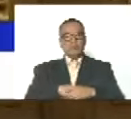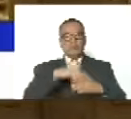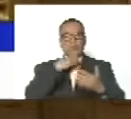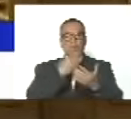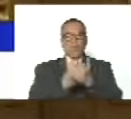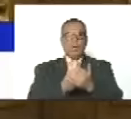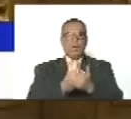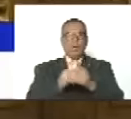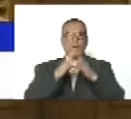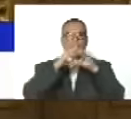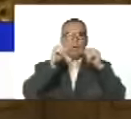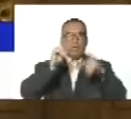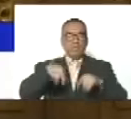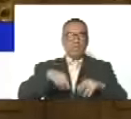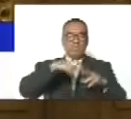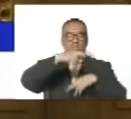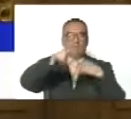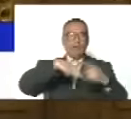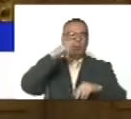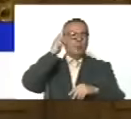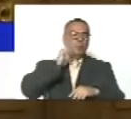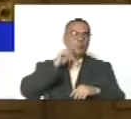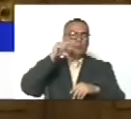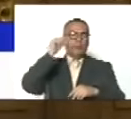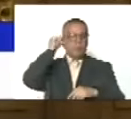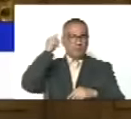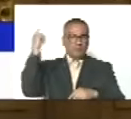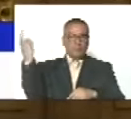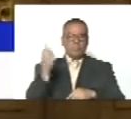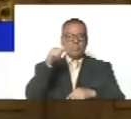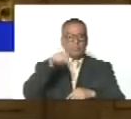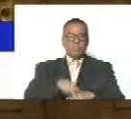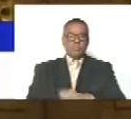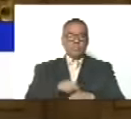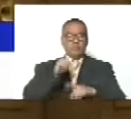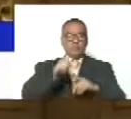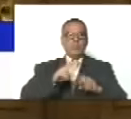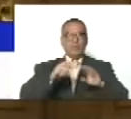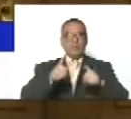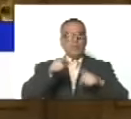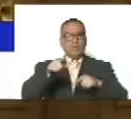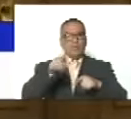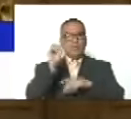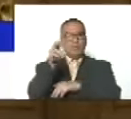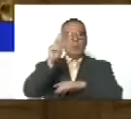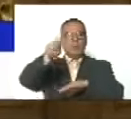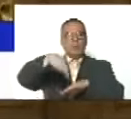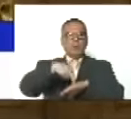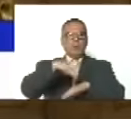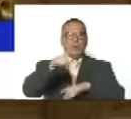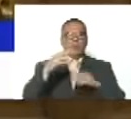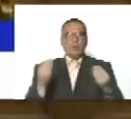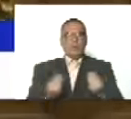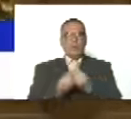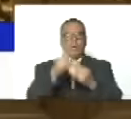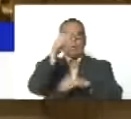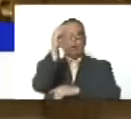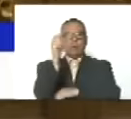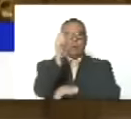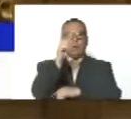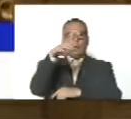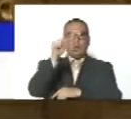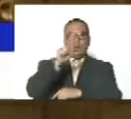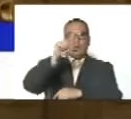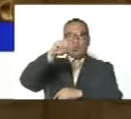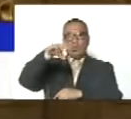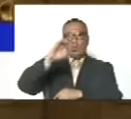agradecido también a la Revolución Bolivariana por estar hoy acá, hoy con una iniciativa parlamentaria que me acompañaron los diputados Ricardo